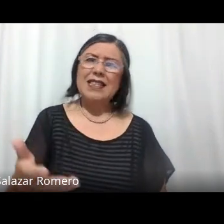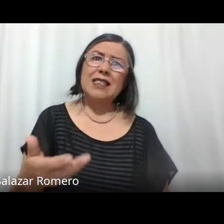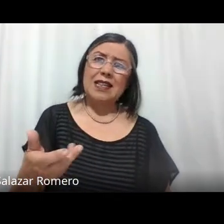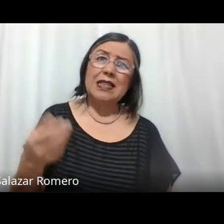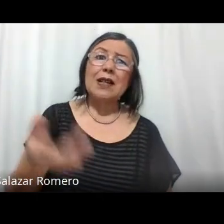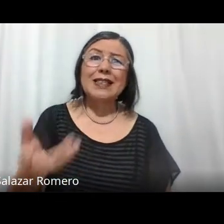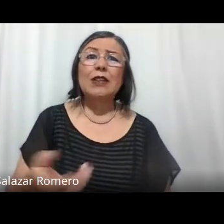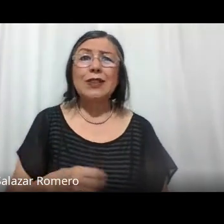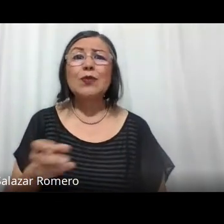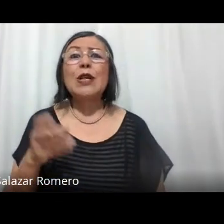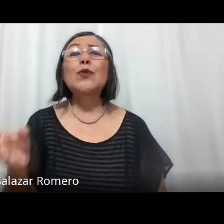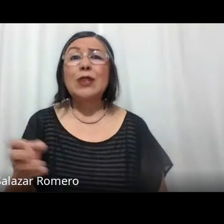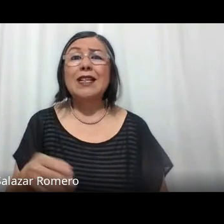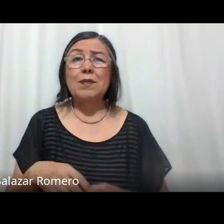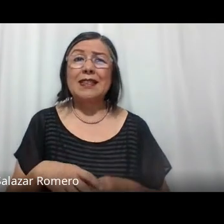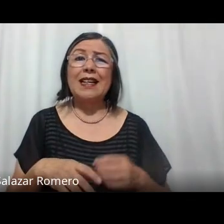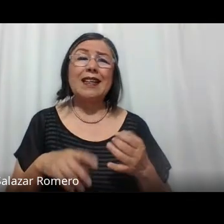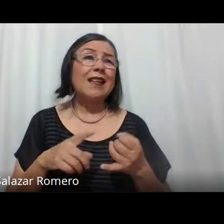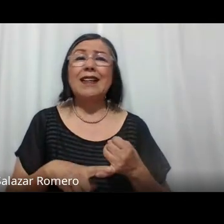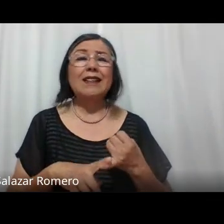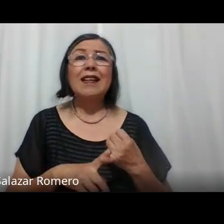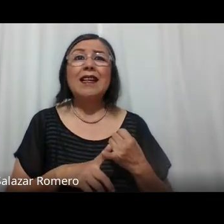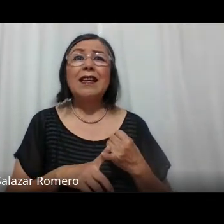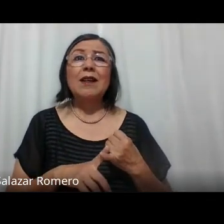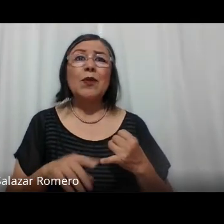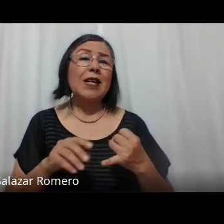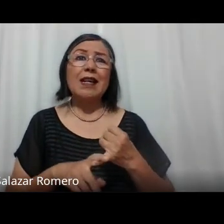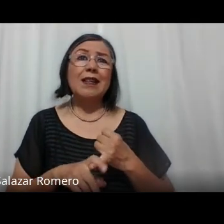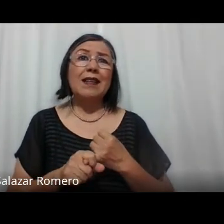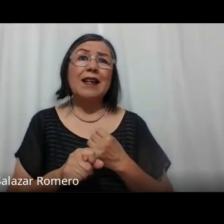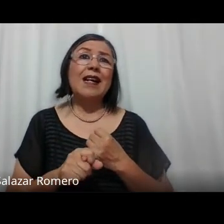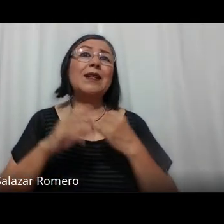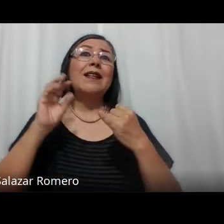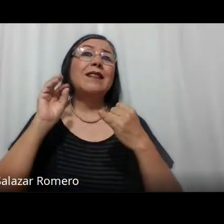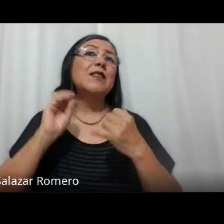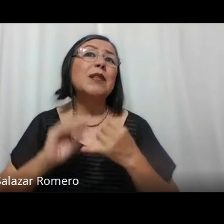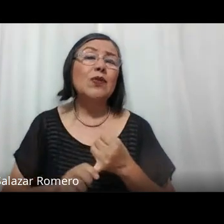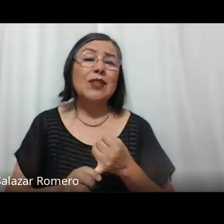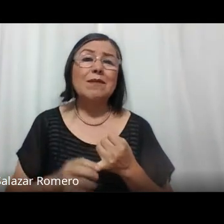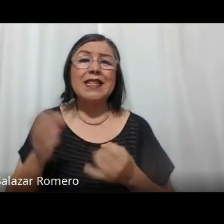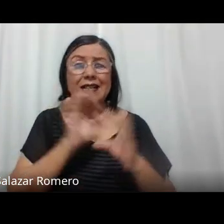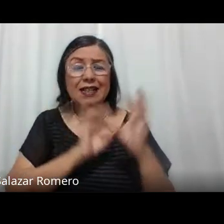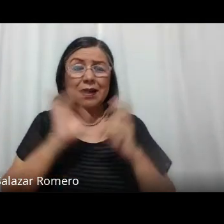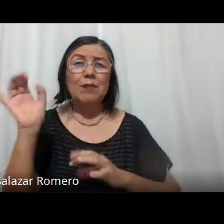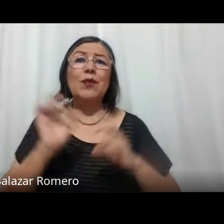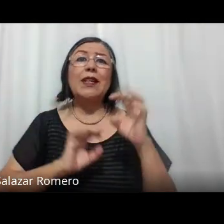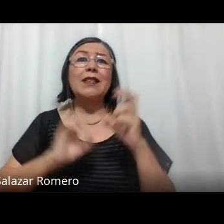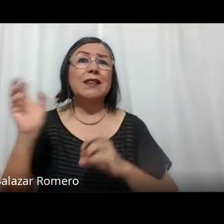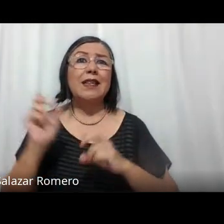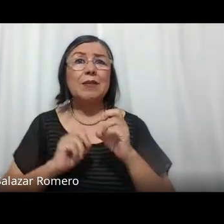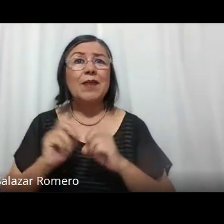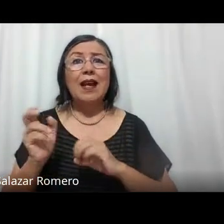También establezcan ustedes una rutina de aprendizaje que digan, voy a dedicarme 10 minutos en la mañana para